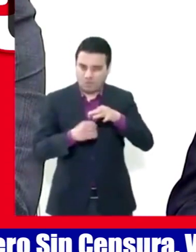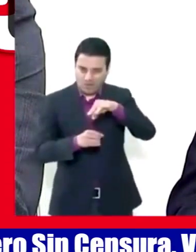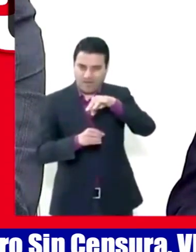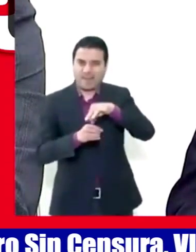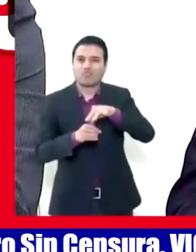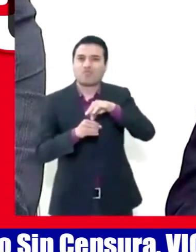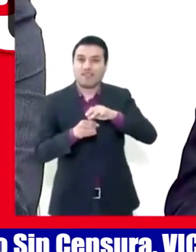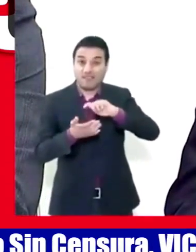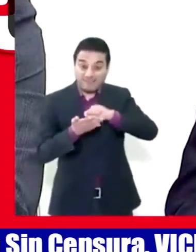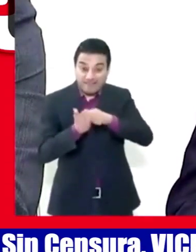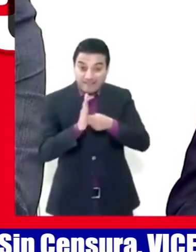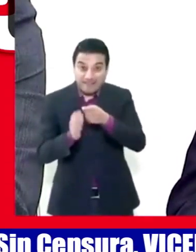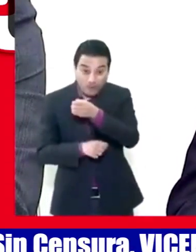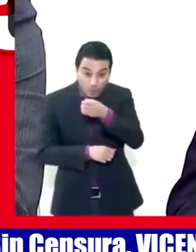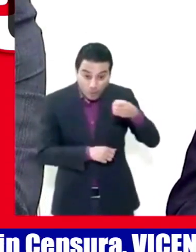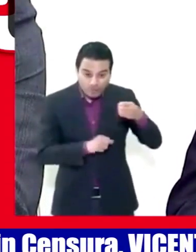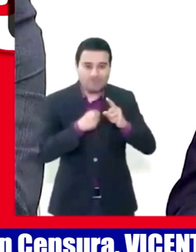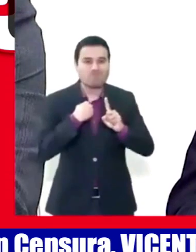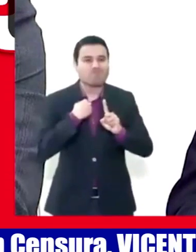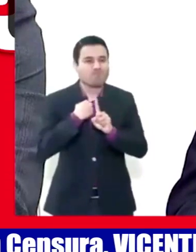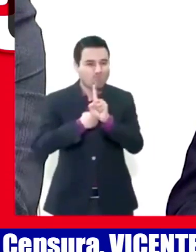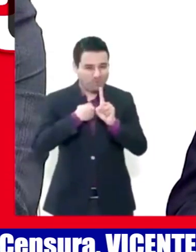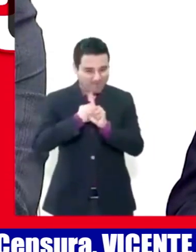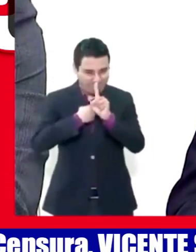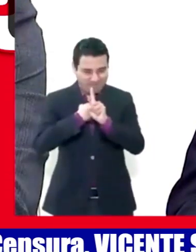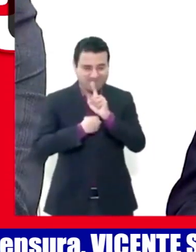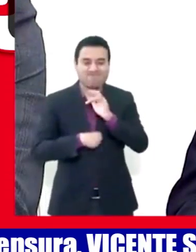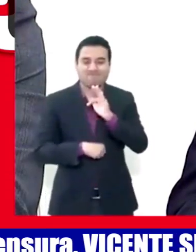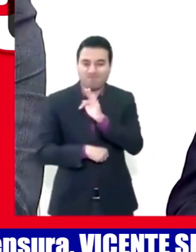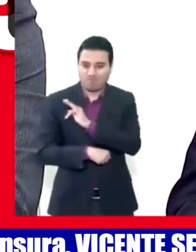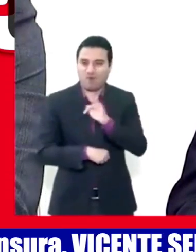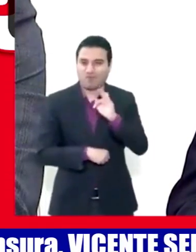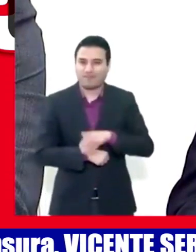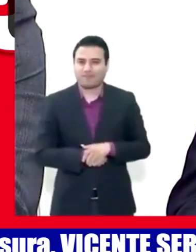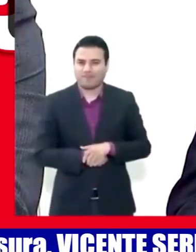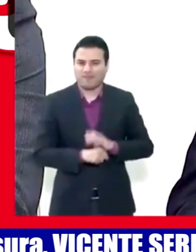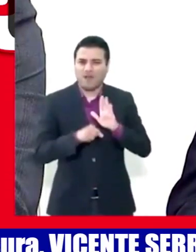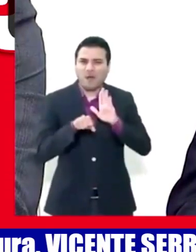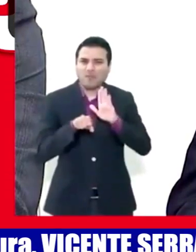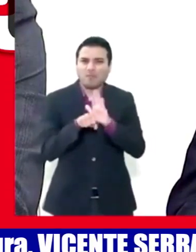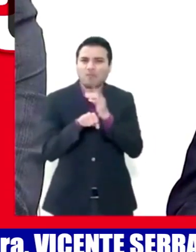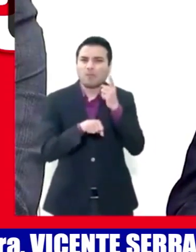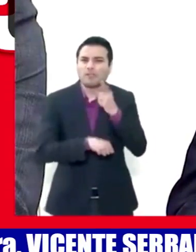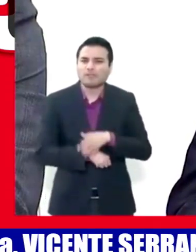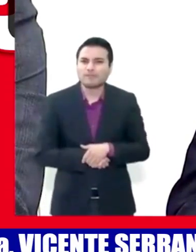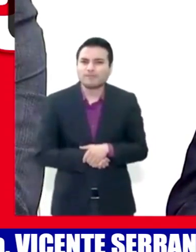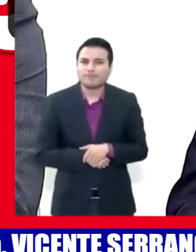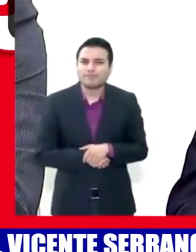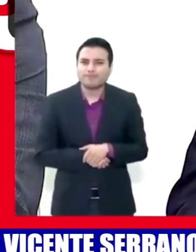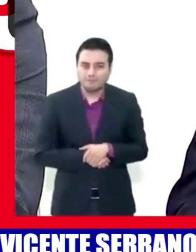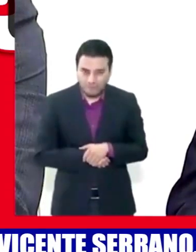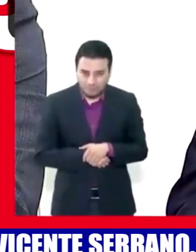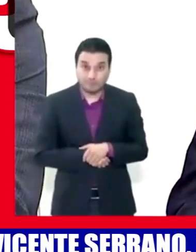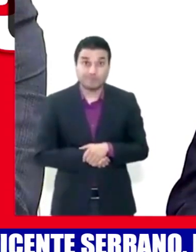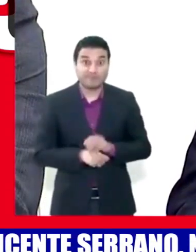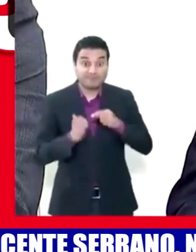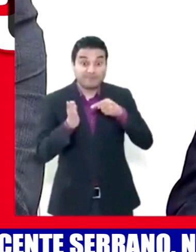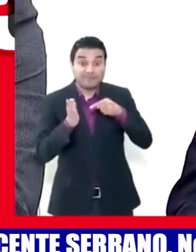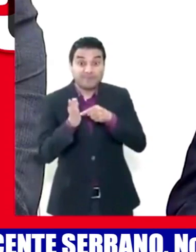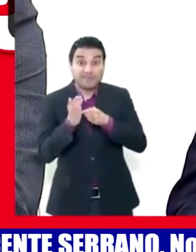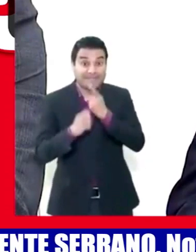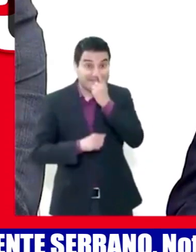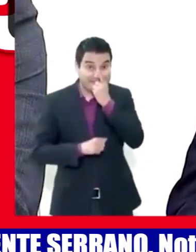la gobernabilidad democrática que hemos conseguido porque entre otras cosas se lastima la base de